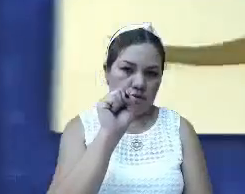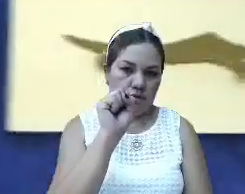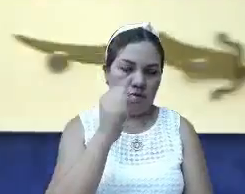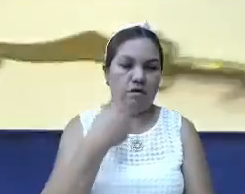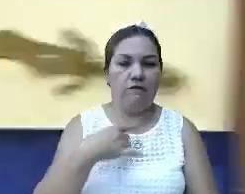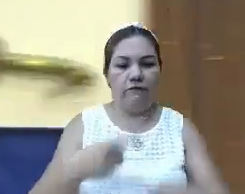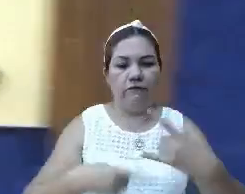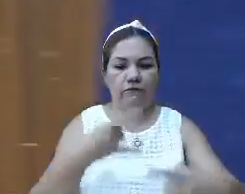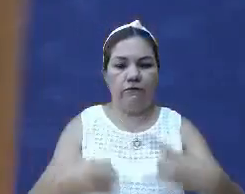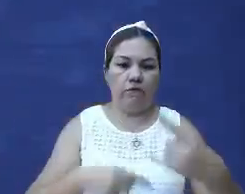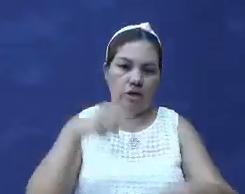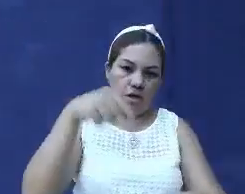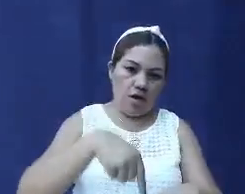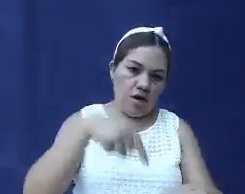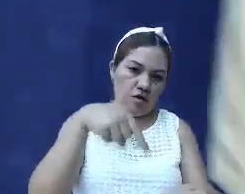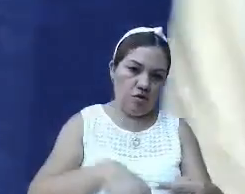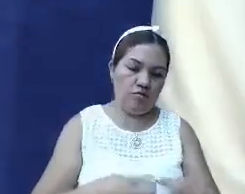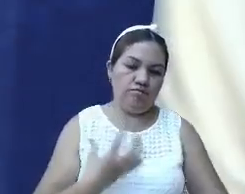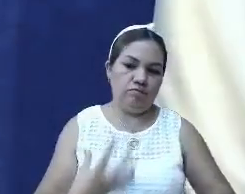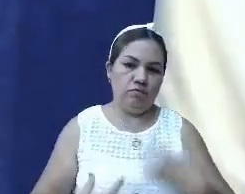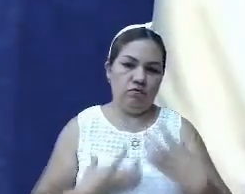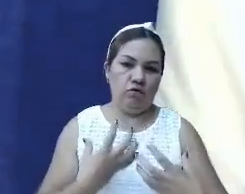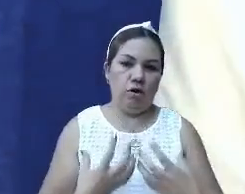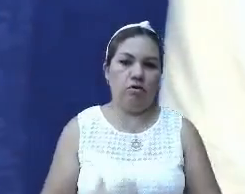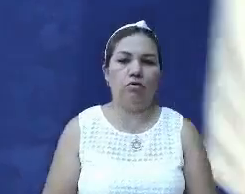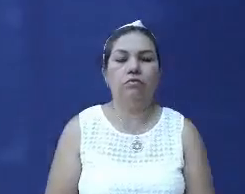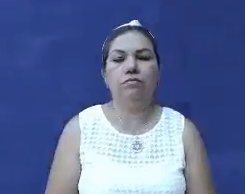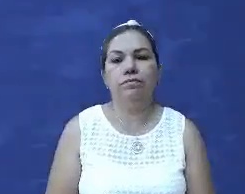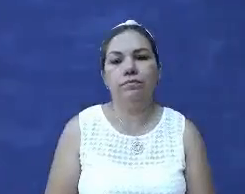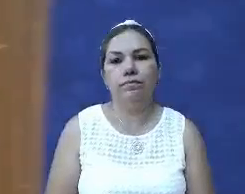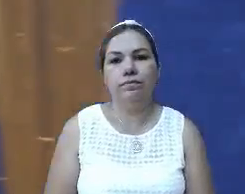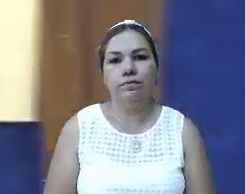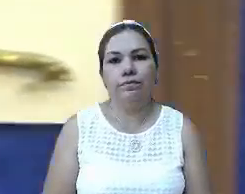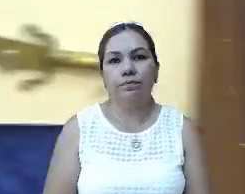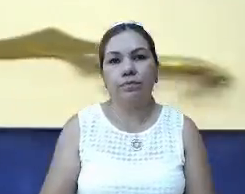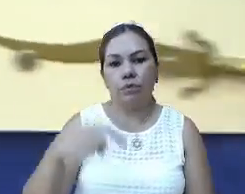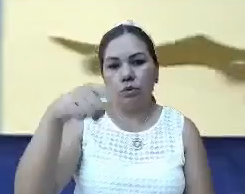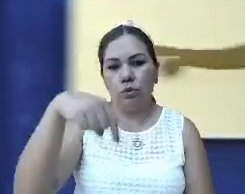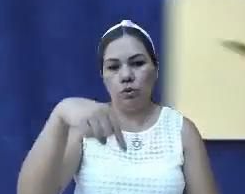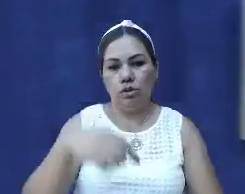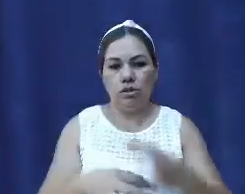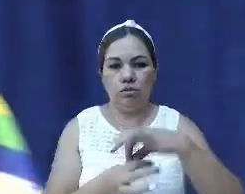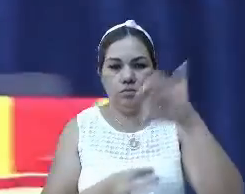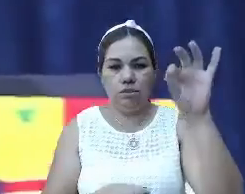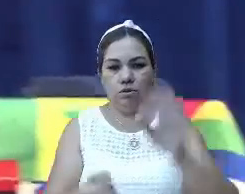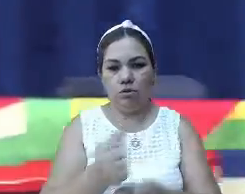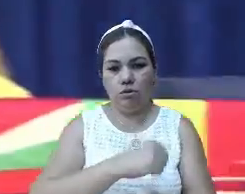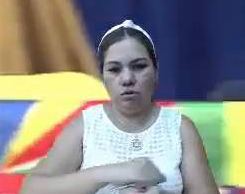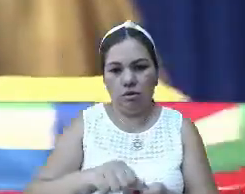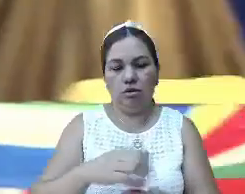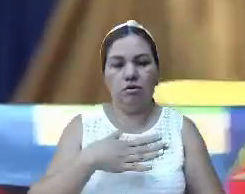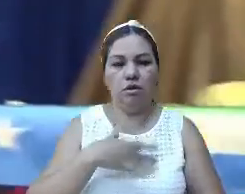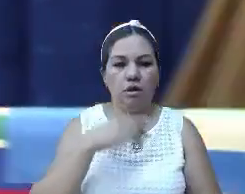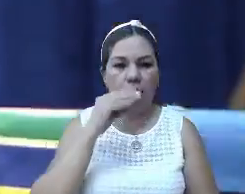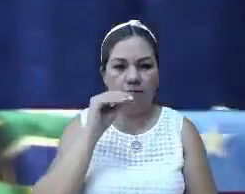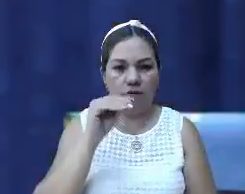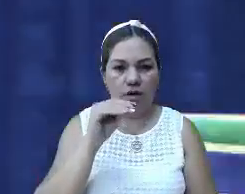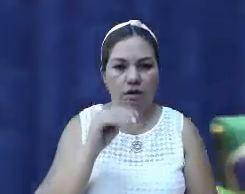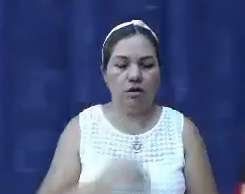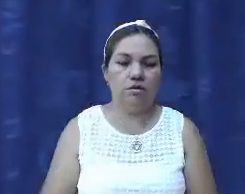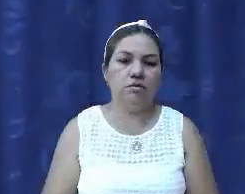Entonces, amados, hoy el Espíritu Santo te quiere hablar acerca de este calafateo.